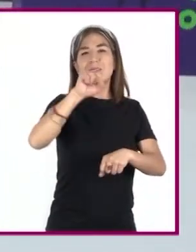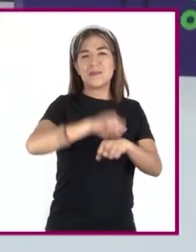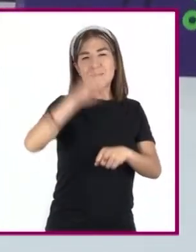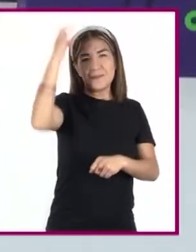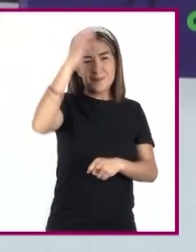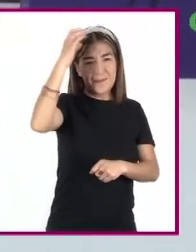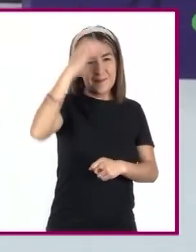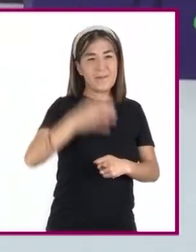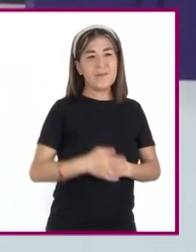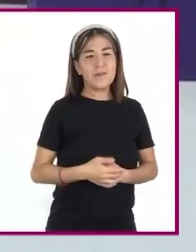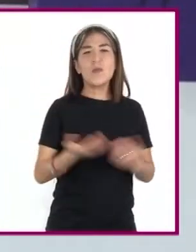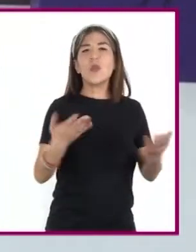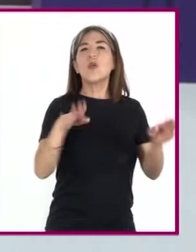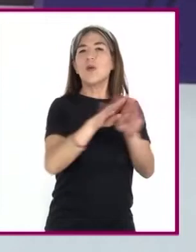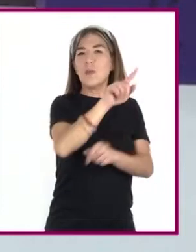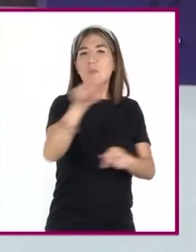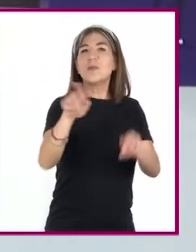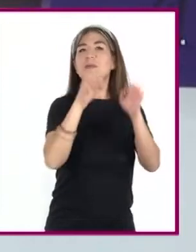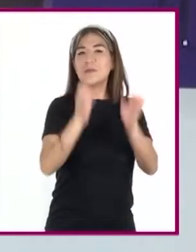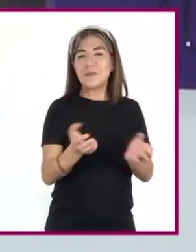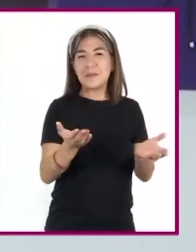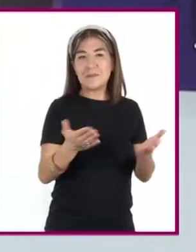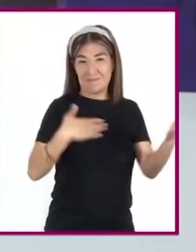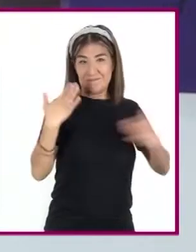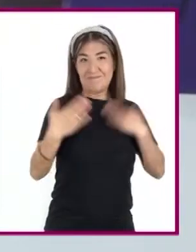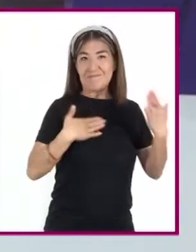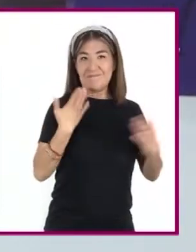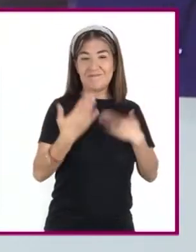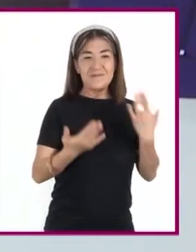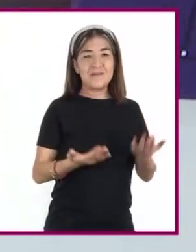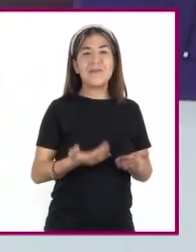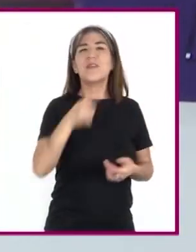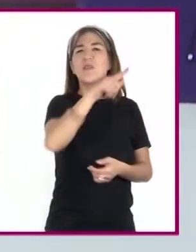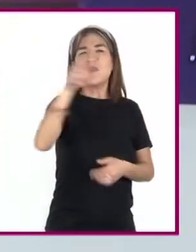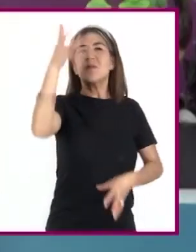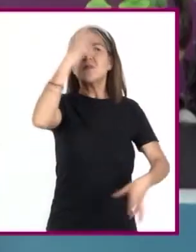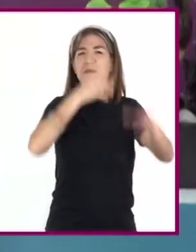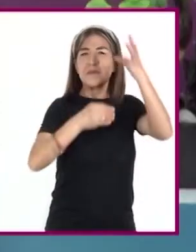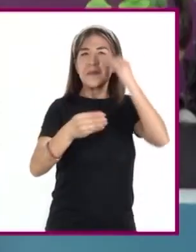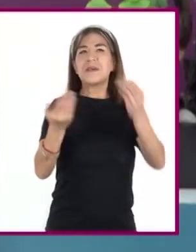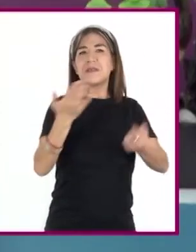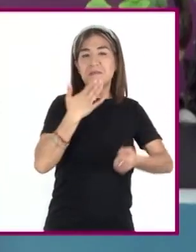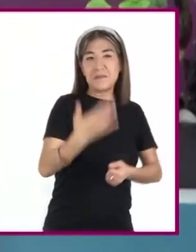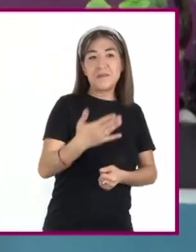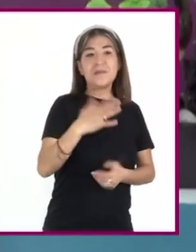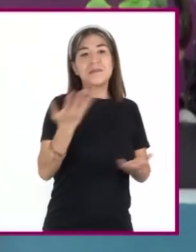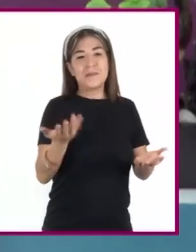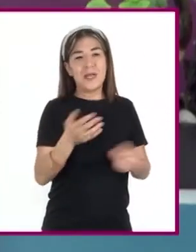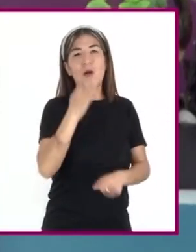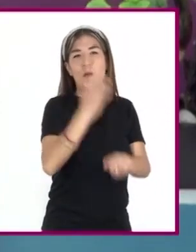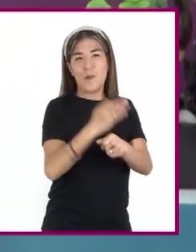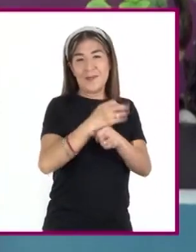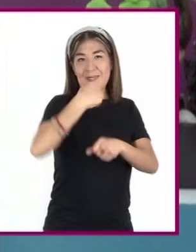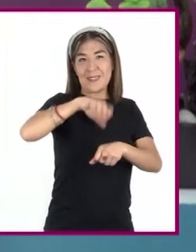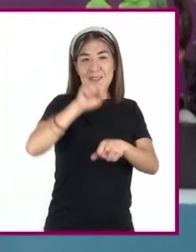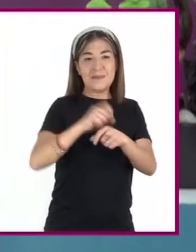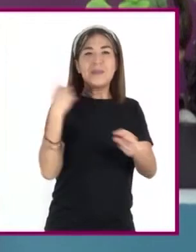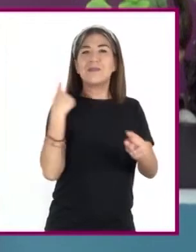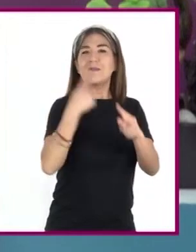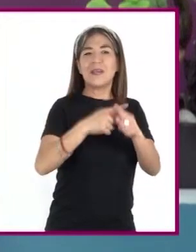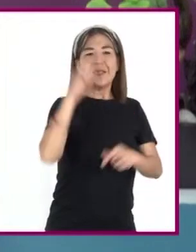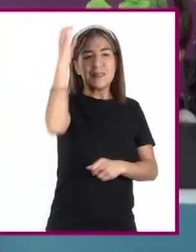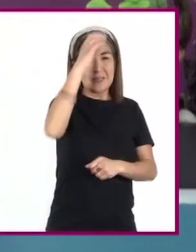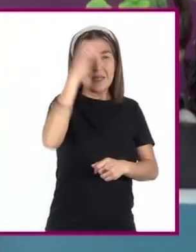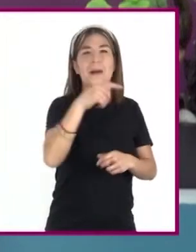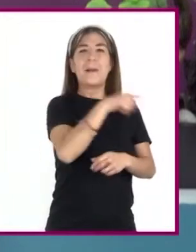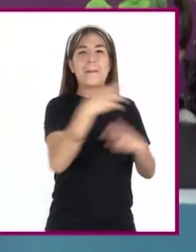Ciencia. ¿Cómo se encuentran? ¿Se divirtieron? ¿Qué tanto aprendieron? Durante esta Semana de la Ciencia jugamos con